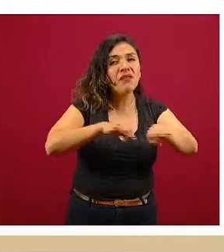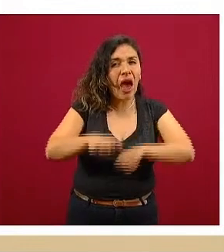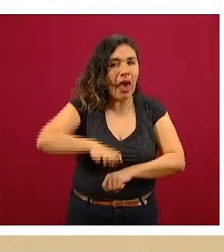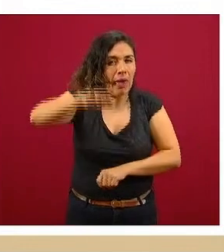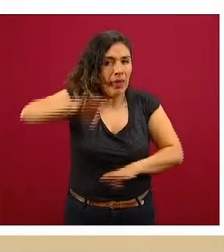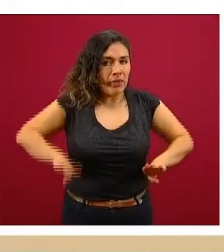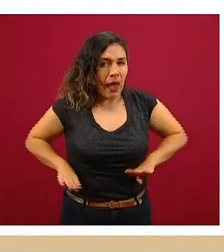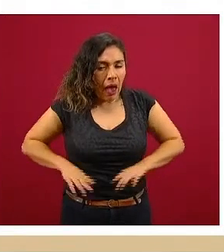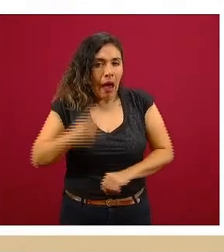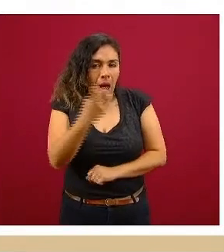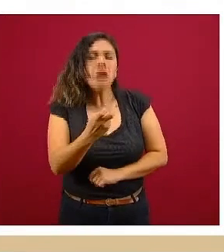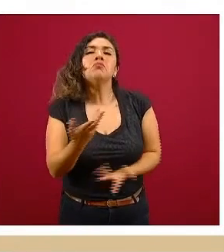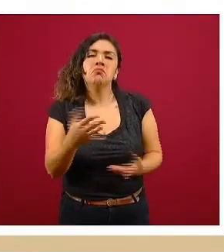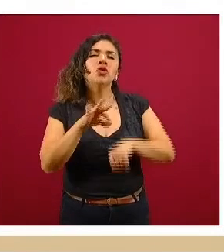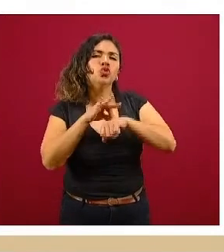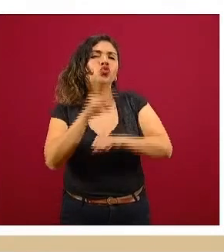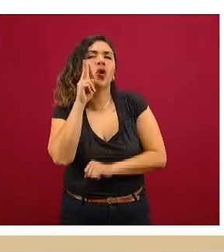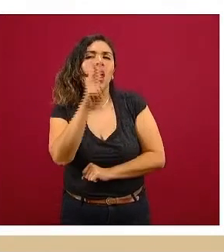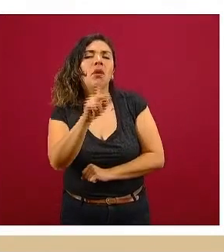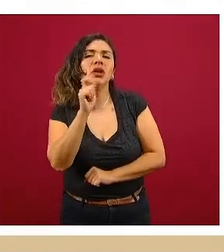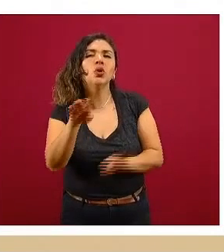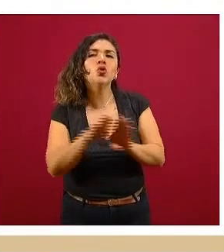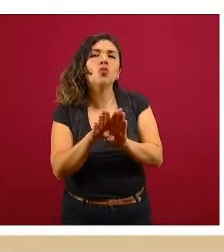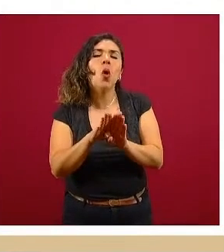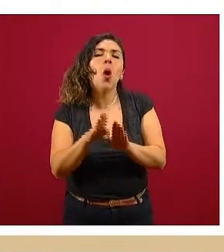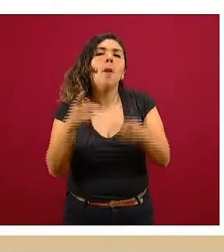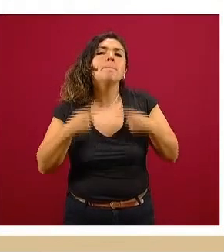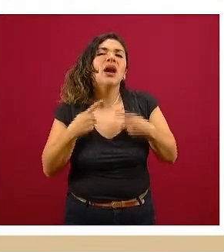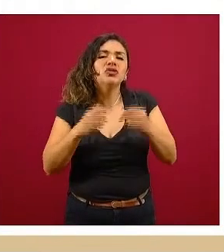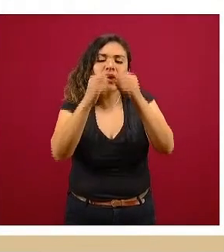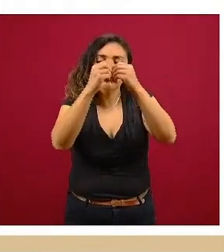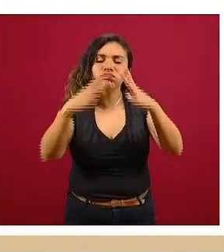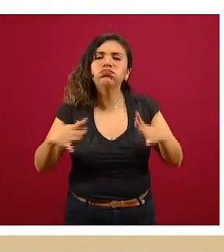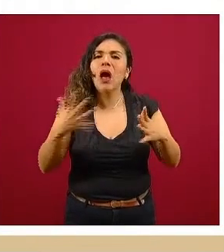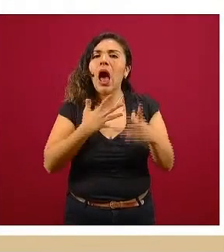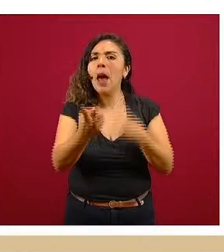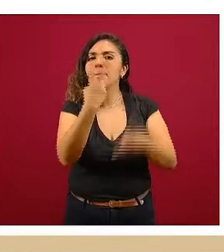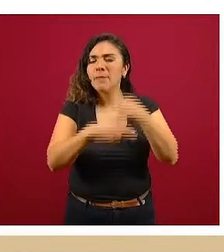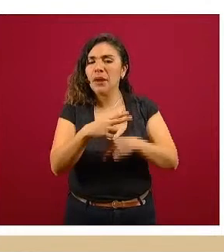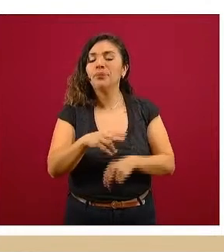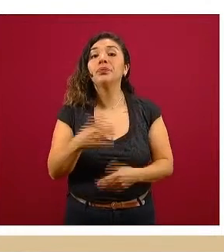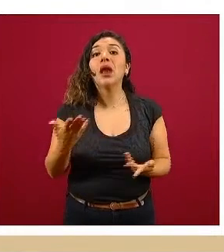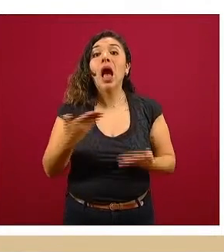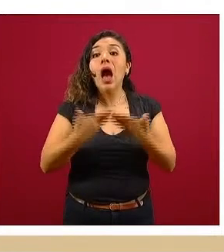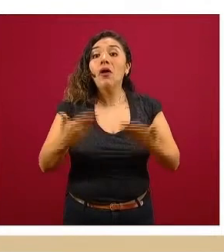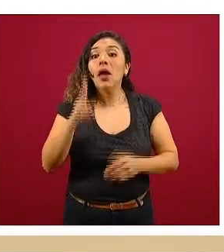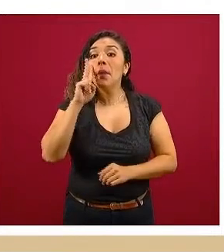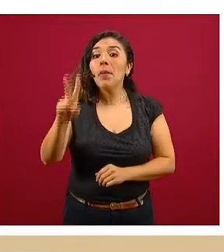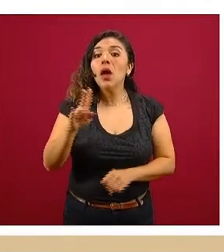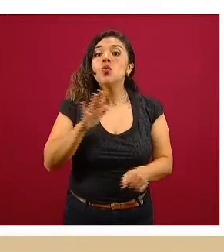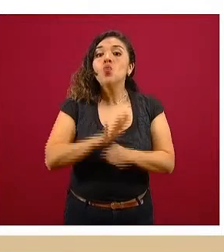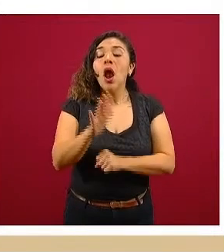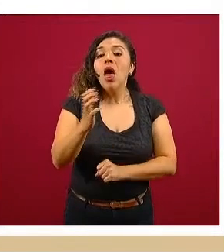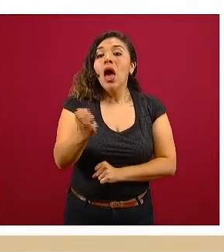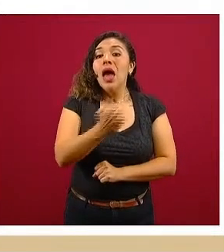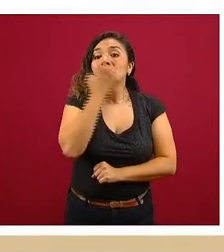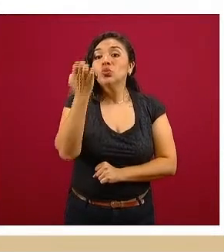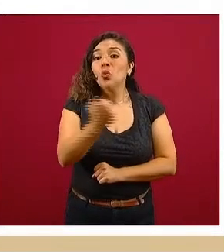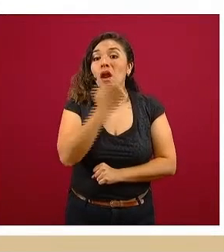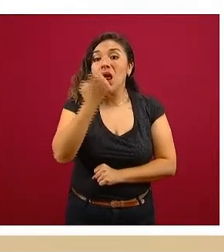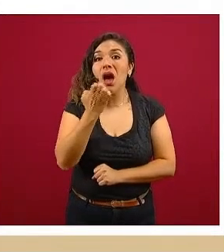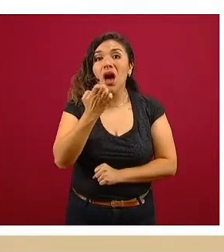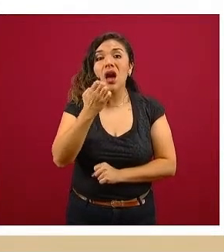pues refleja muy bien la pirámide de población. Ahora, la escolaridad, hay desde